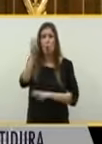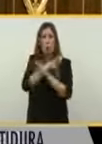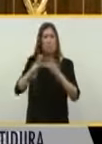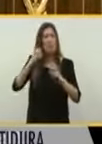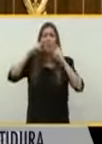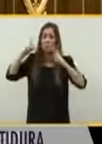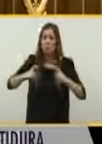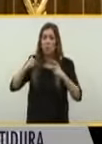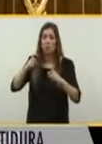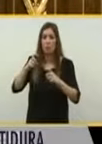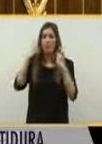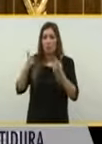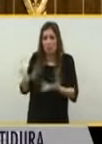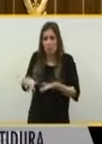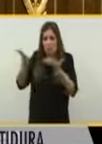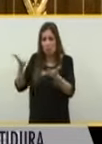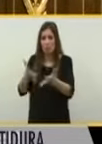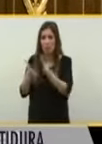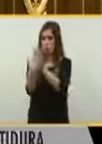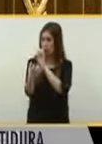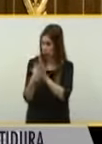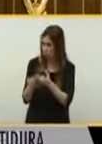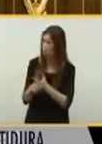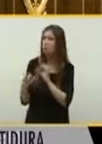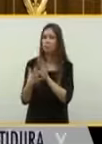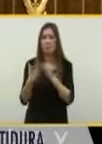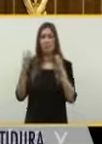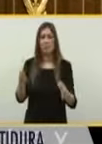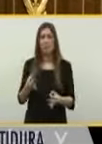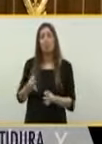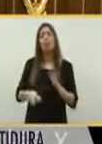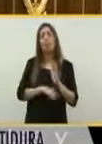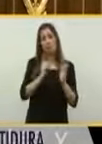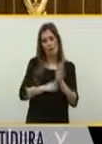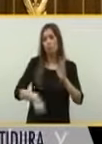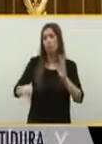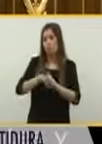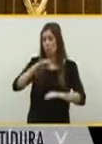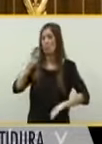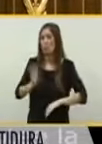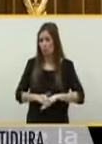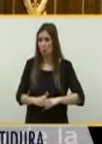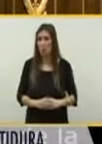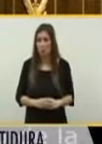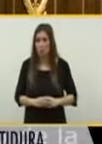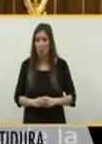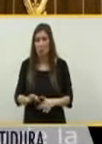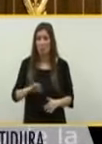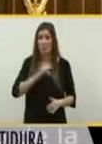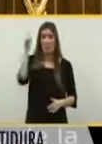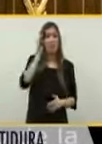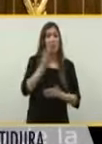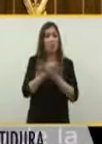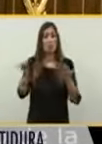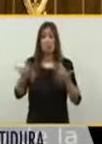entender puentes y estimular afectos siempre del lado de la ley y la Constitución. Señoras y señores diputados, lo